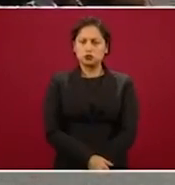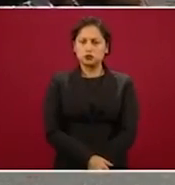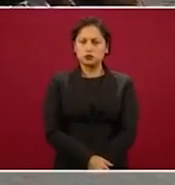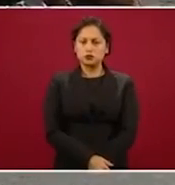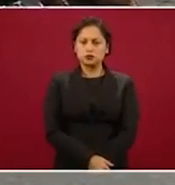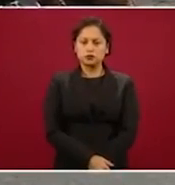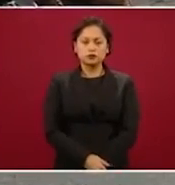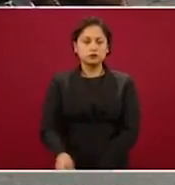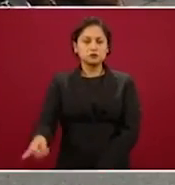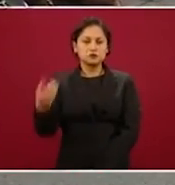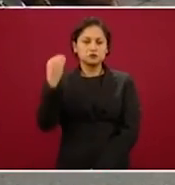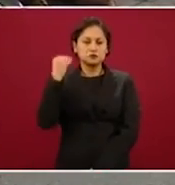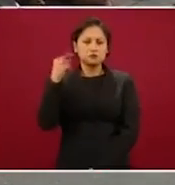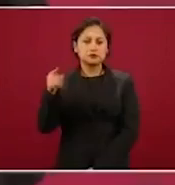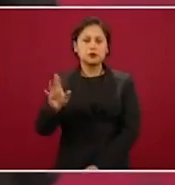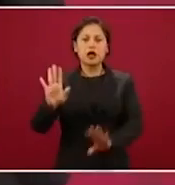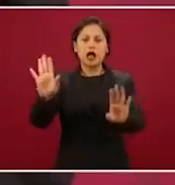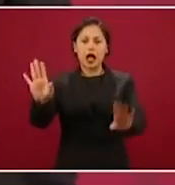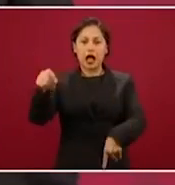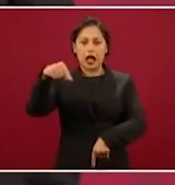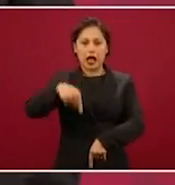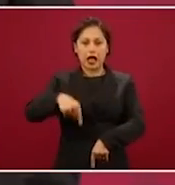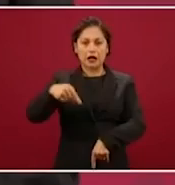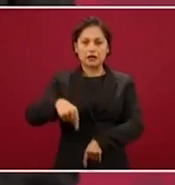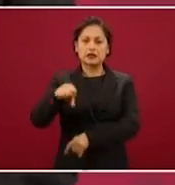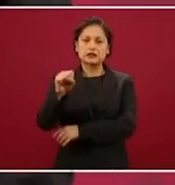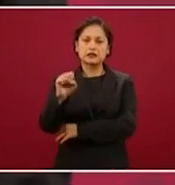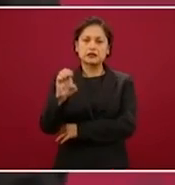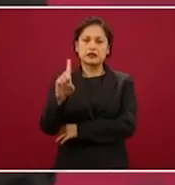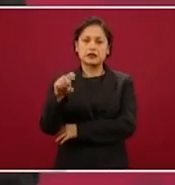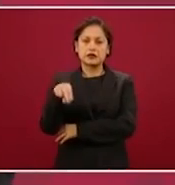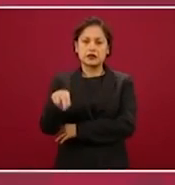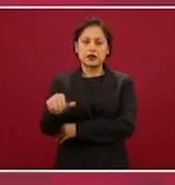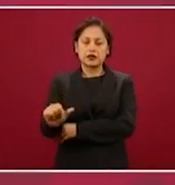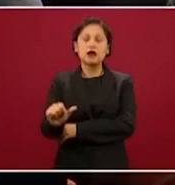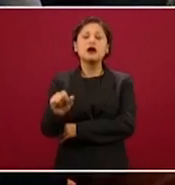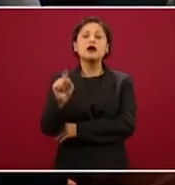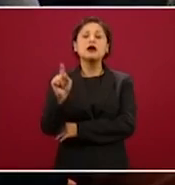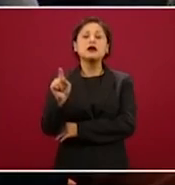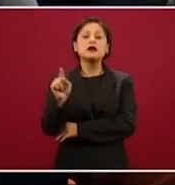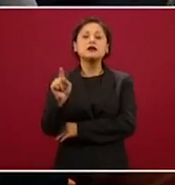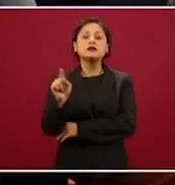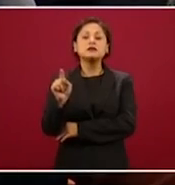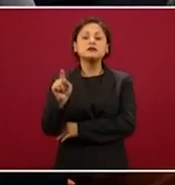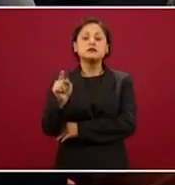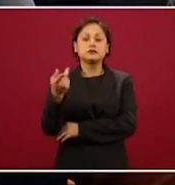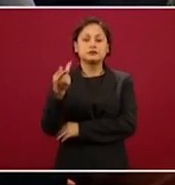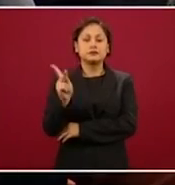a la Secretaría de la Defensa. Pero no puede la Secretaría de la Defensa.